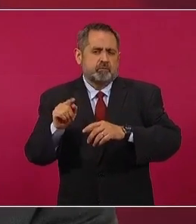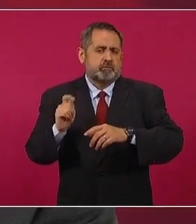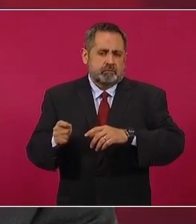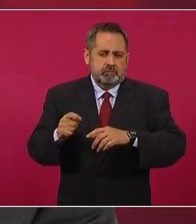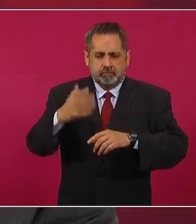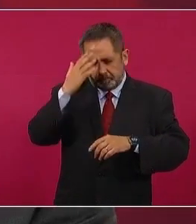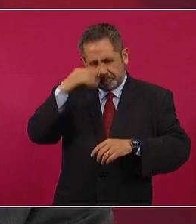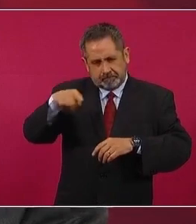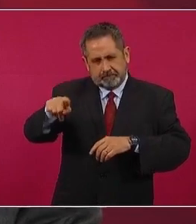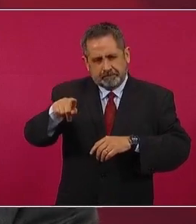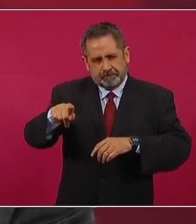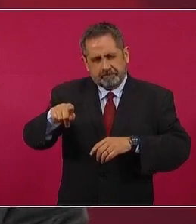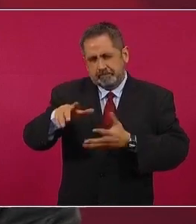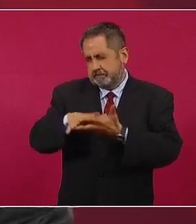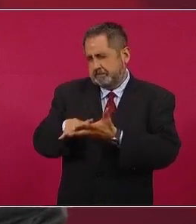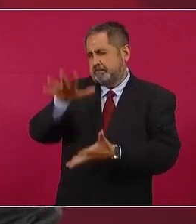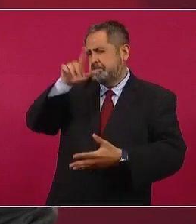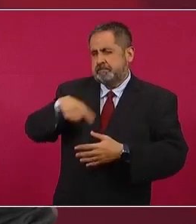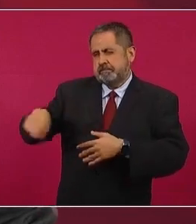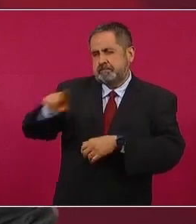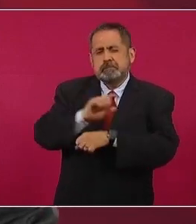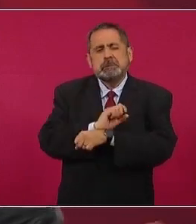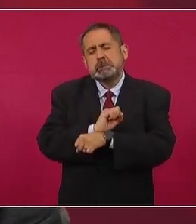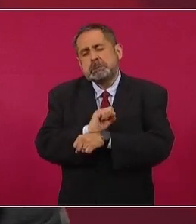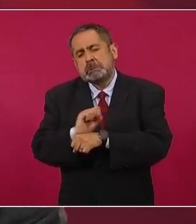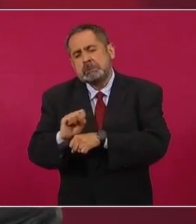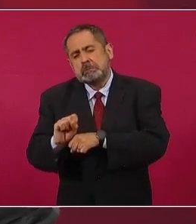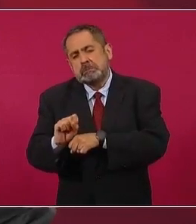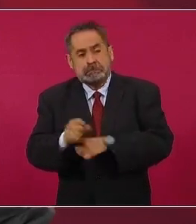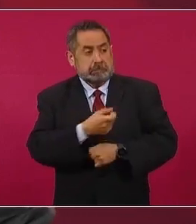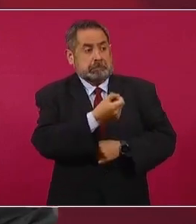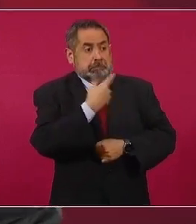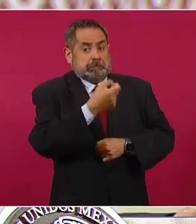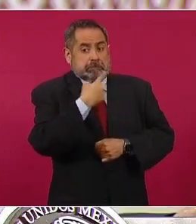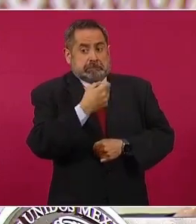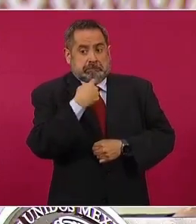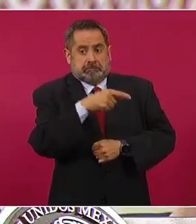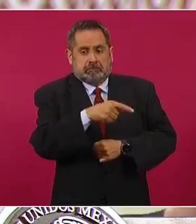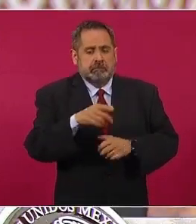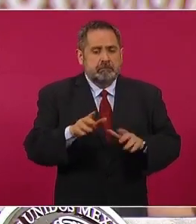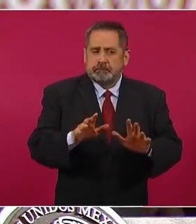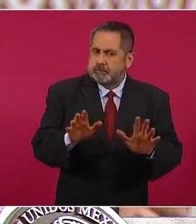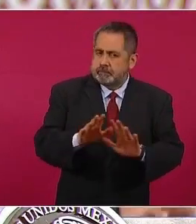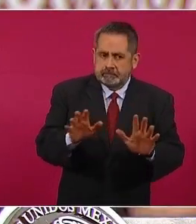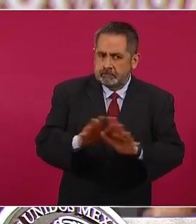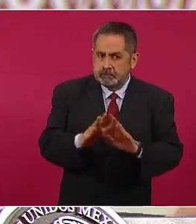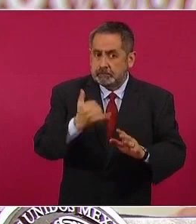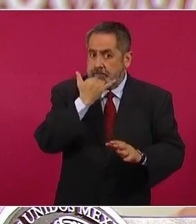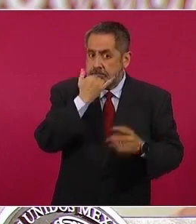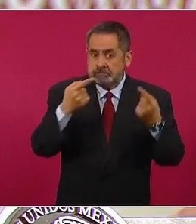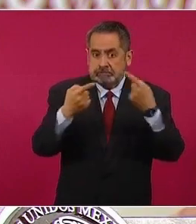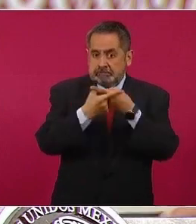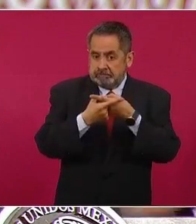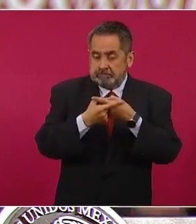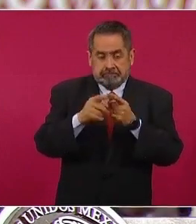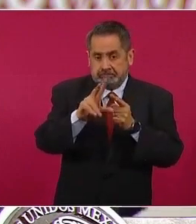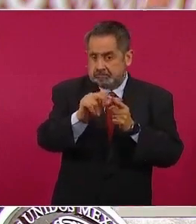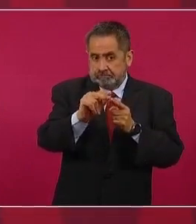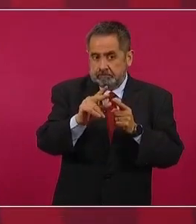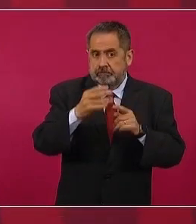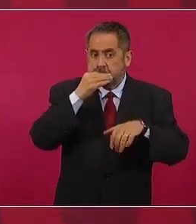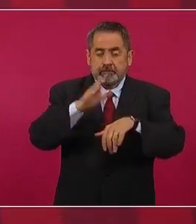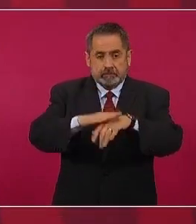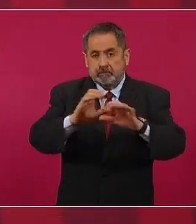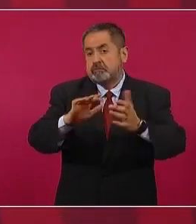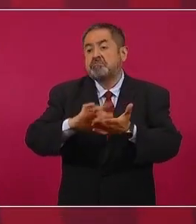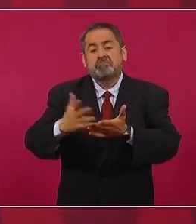que causa en general enfermedad leve, no necesitarían tomar este medicamento. De hecho, sería incorrecto que lo tomaran. Esto quiero,